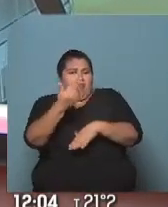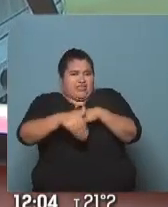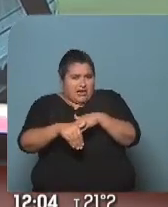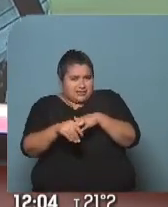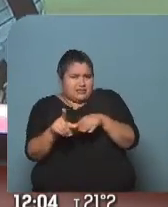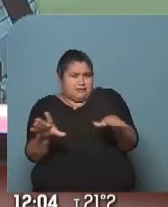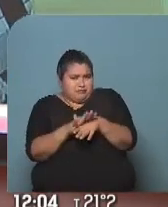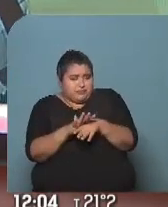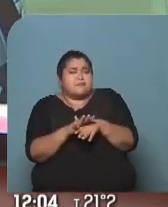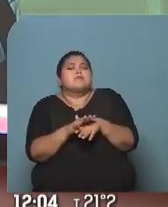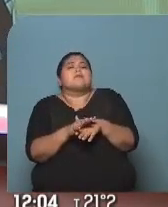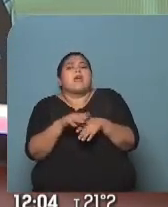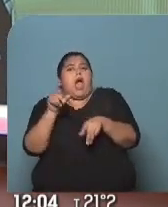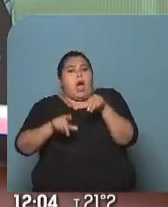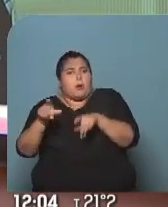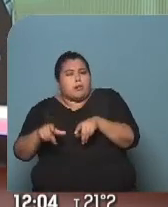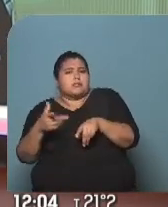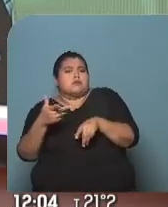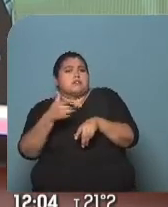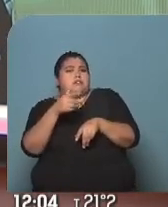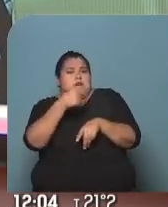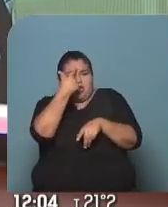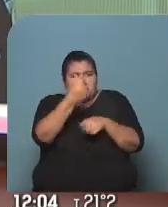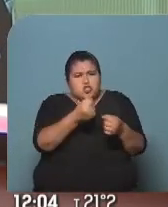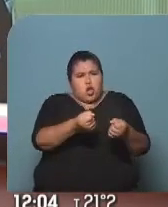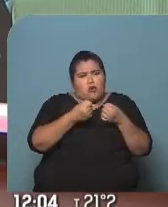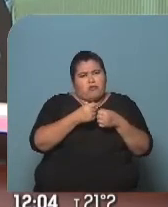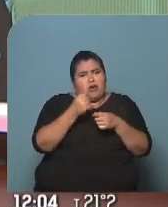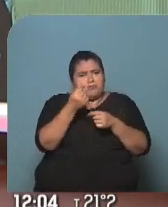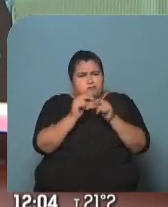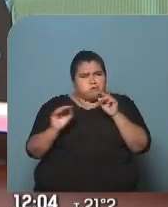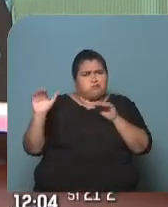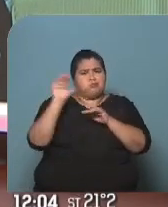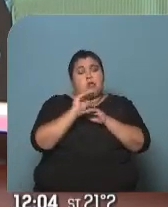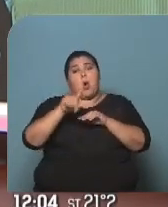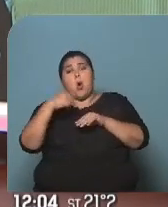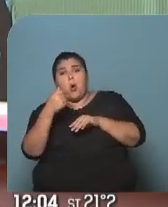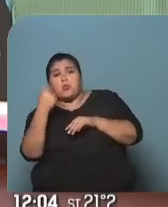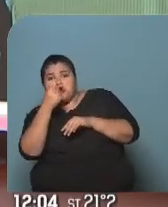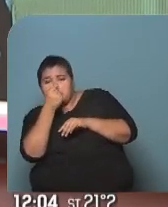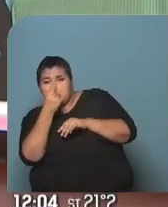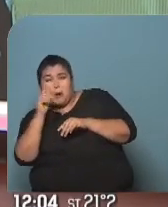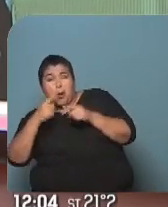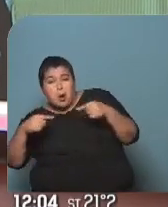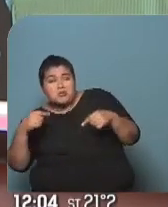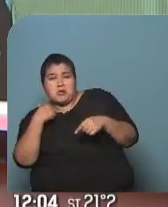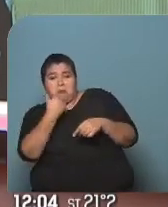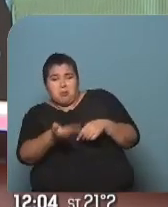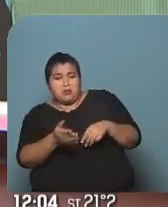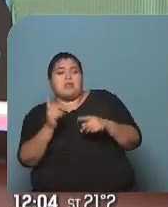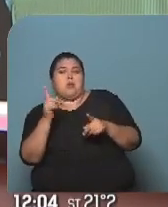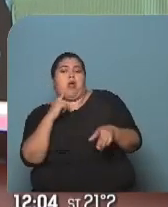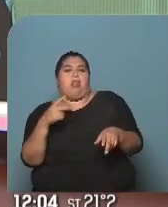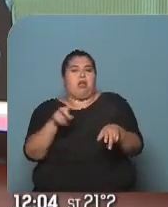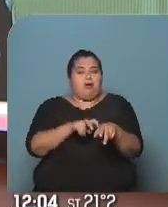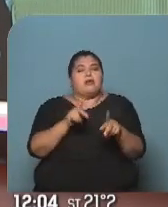Claro, pasajeros rehenes, taxistas abusivos, tarifas monopolizadas. ¿Qué va a pasar con esto? Bueno, previamente se va a tener una idea